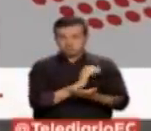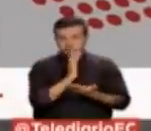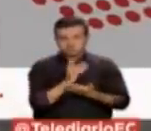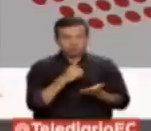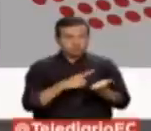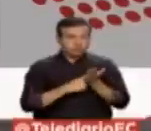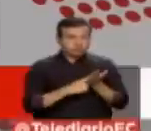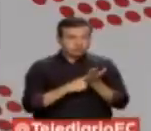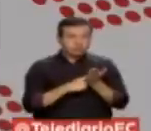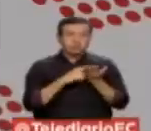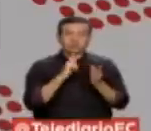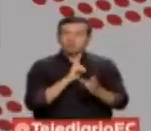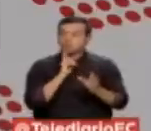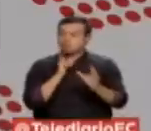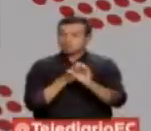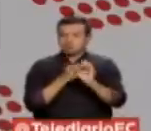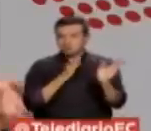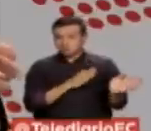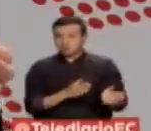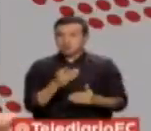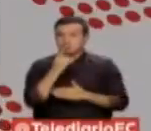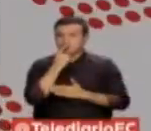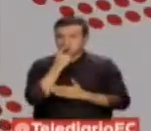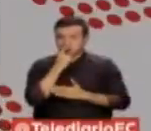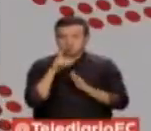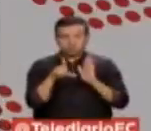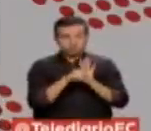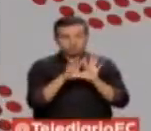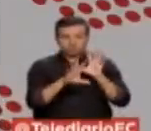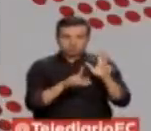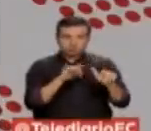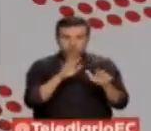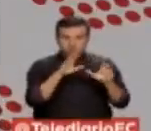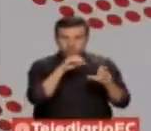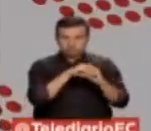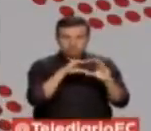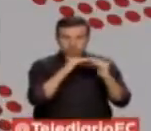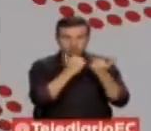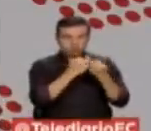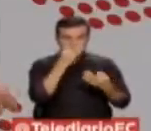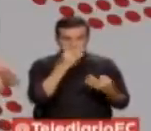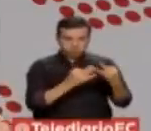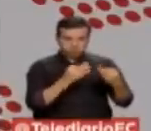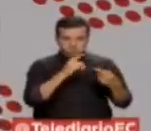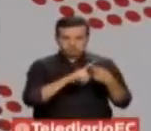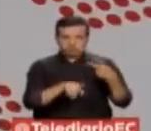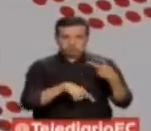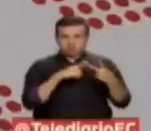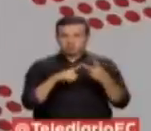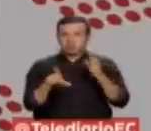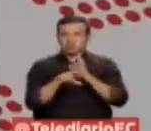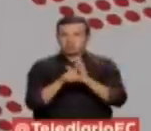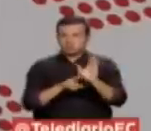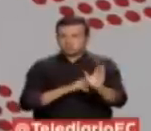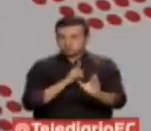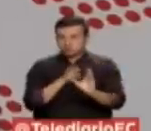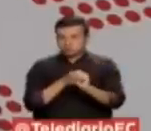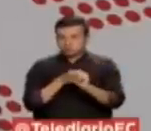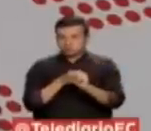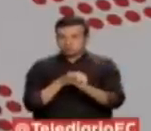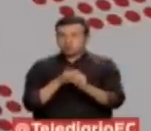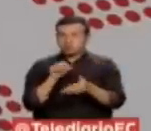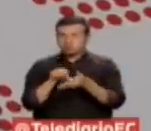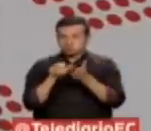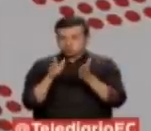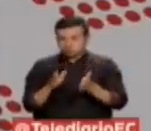que también hacen parte de nuestro interés la ley anticorrupción que se encuentra en la comisión de Justicia está la ley de participación ciudadana Y